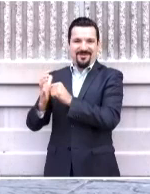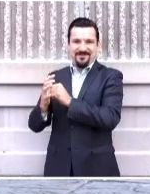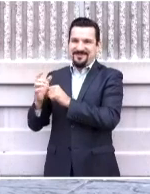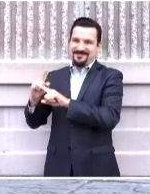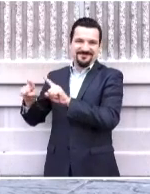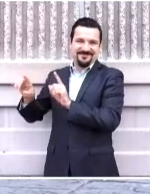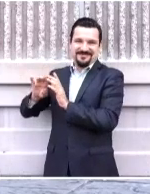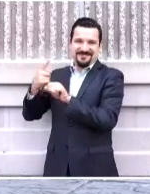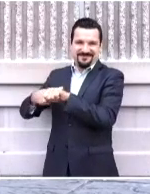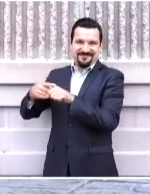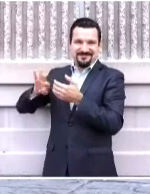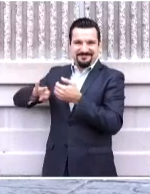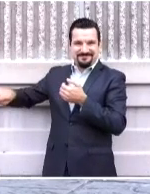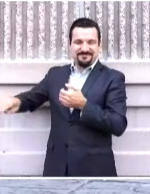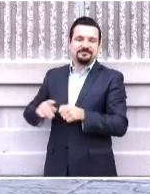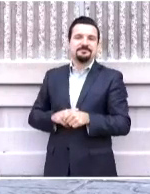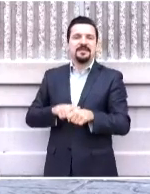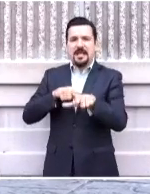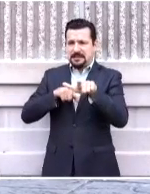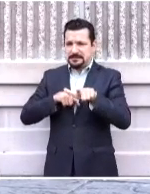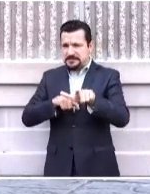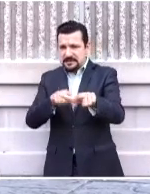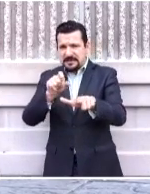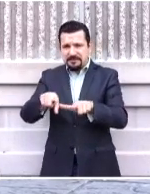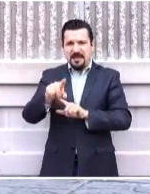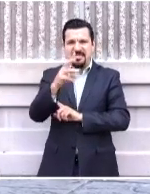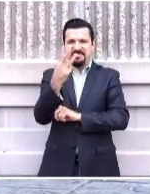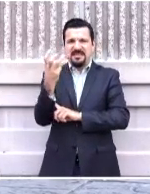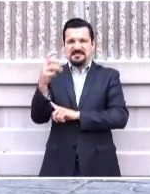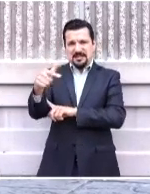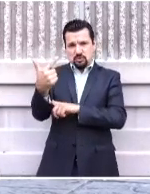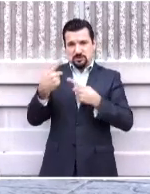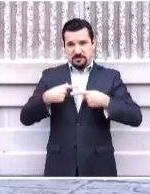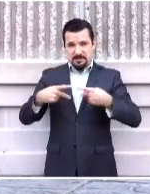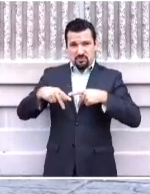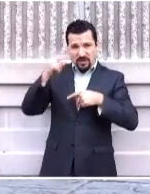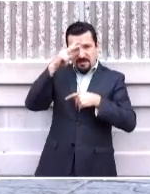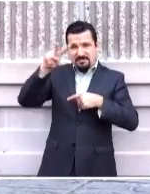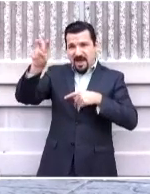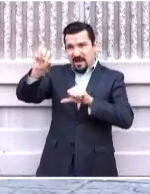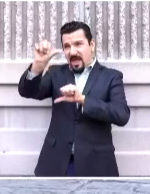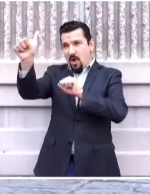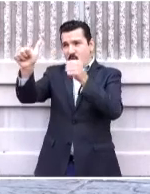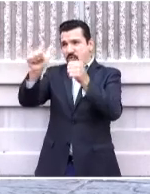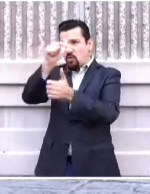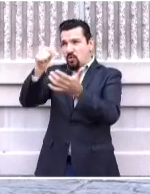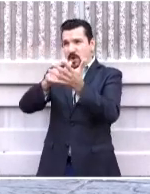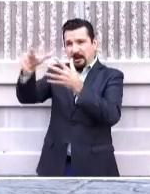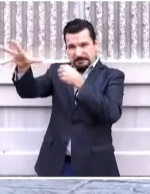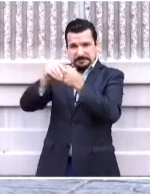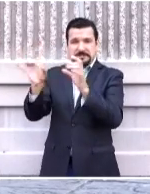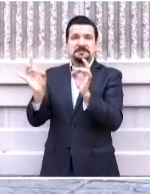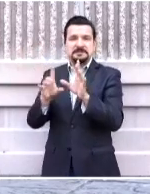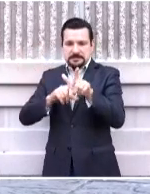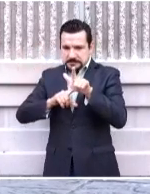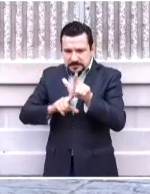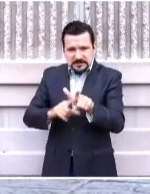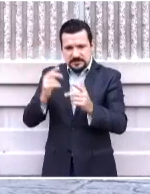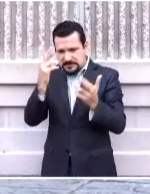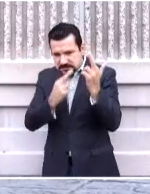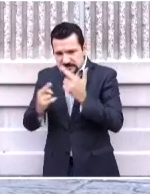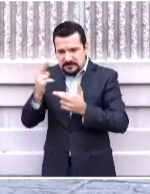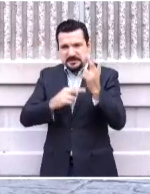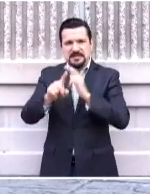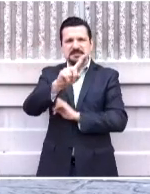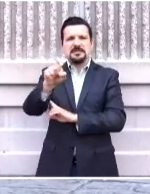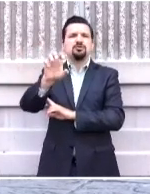Se ha monitoreado además a 312 personas con antecedente de viaje a áreas de riesgo, 169 tienen alta